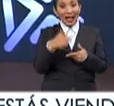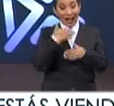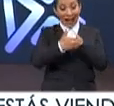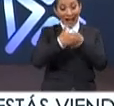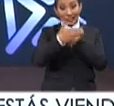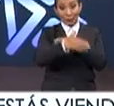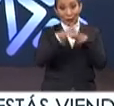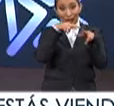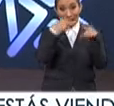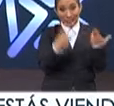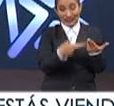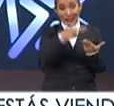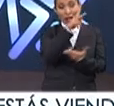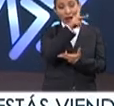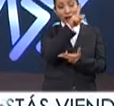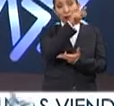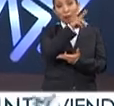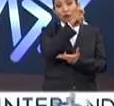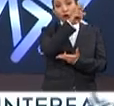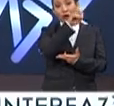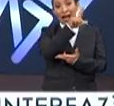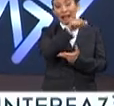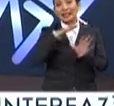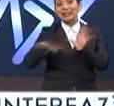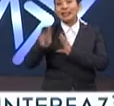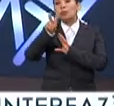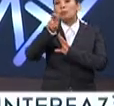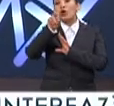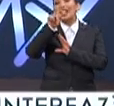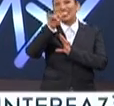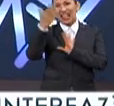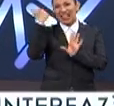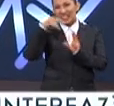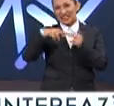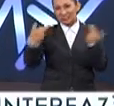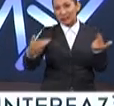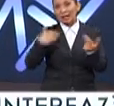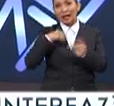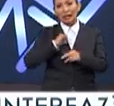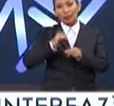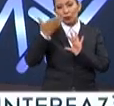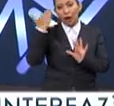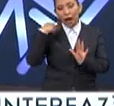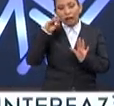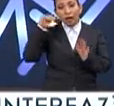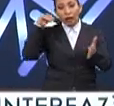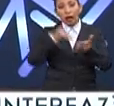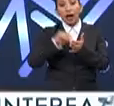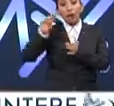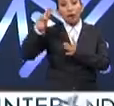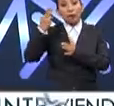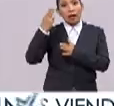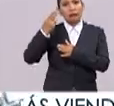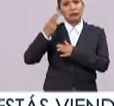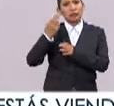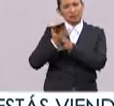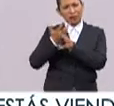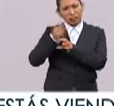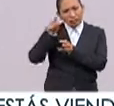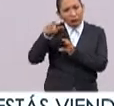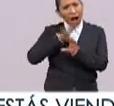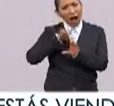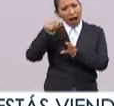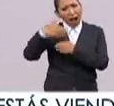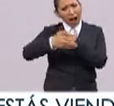archivos de la revista plural y vuelta aparecen en una universidad de eeuu y hasta